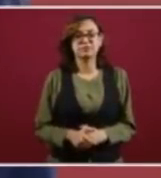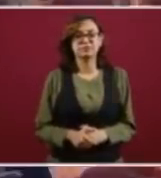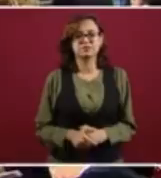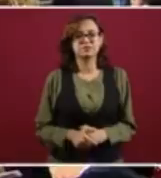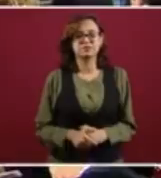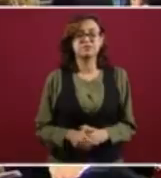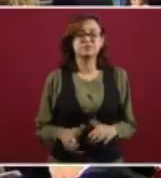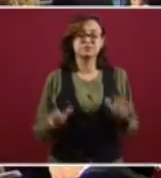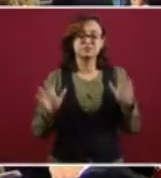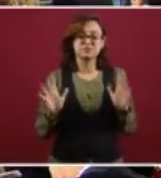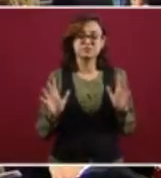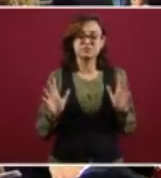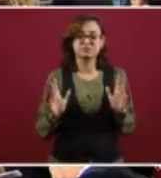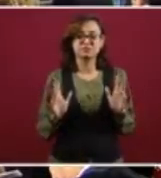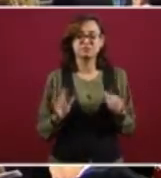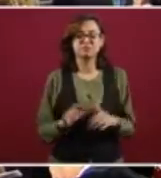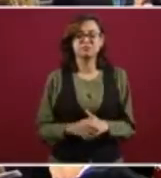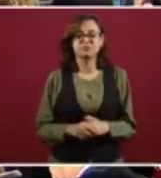Entonces,